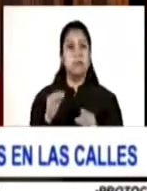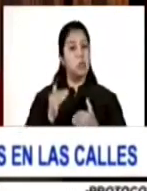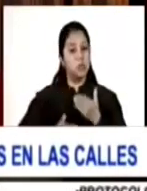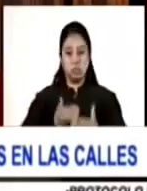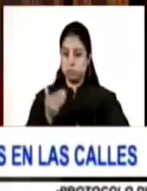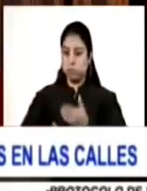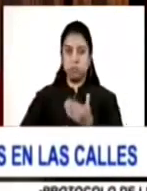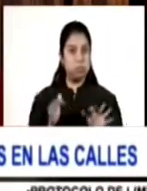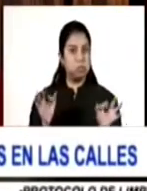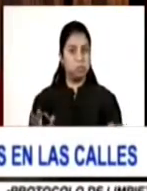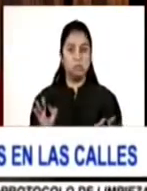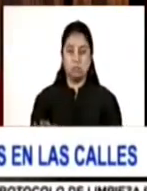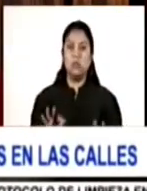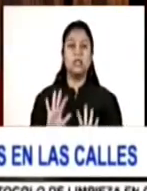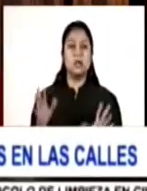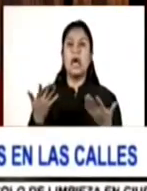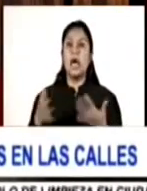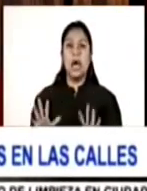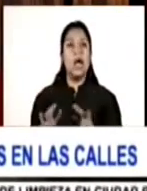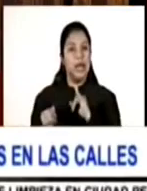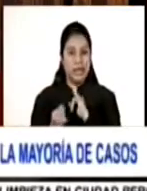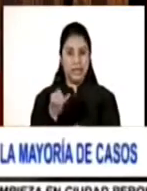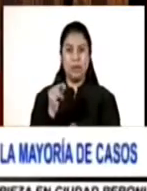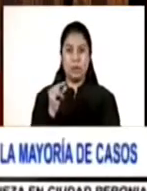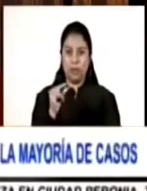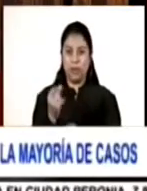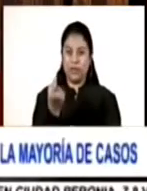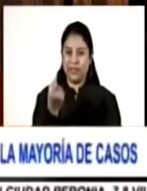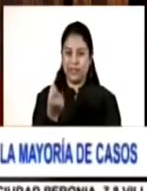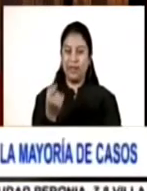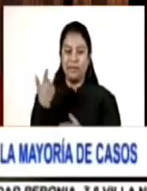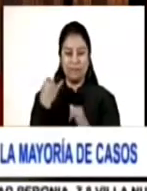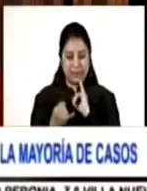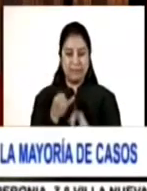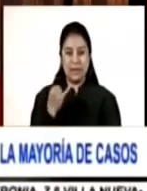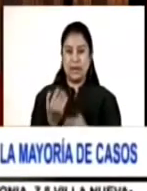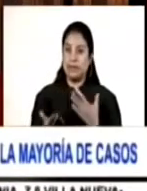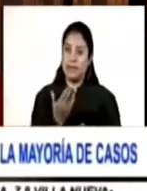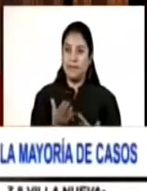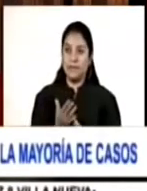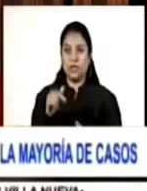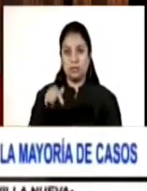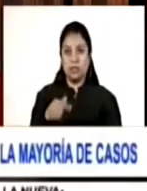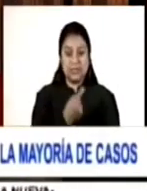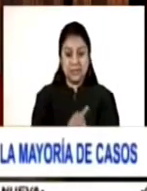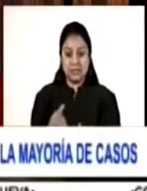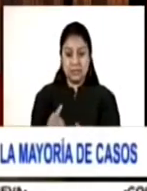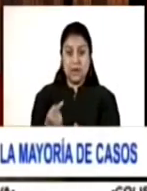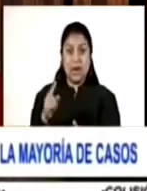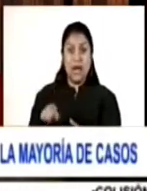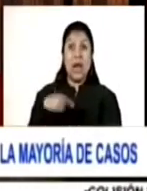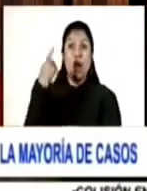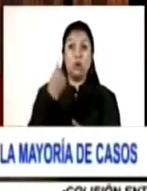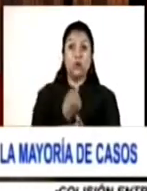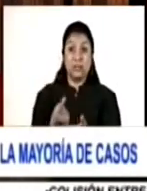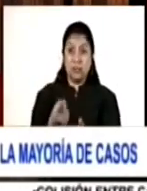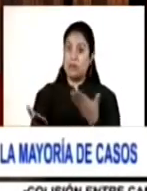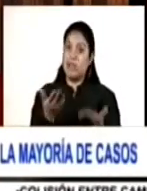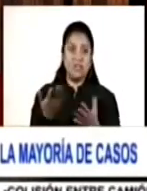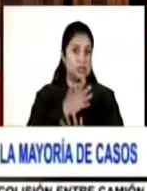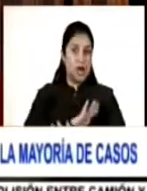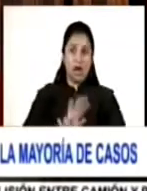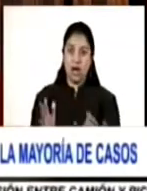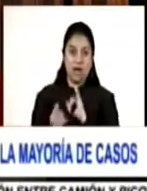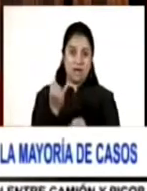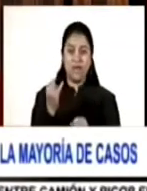caminando, está próximo a finalizar la obra gris. Esperaríamos que para finales de esta semana, principios de la otra, esté totalmente